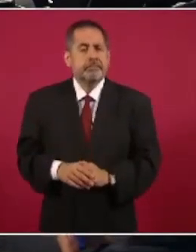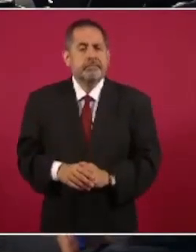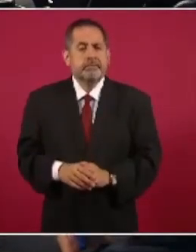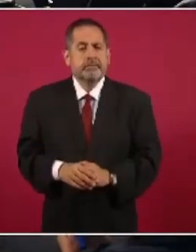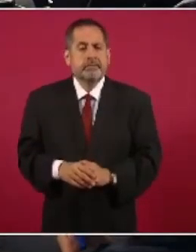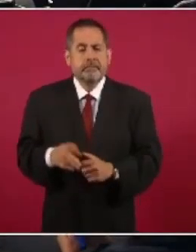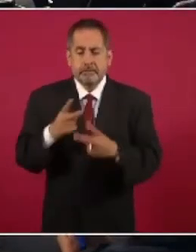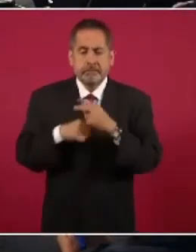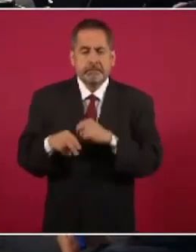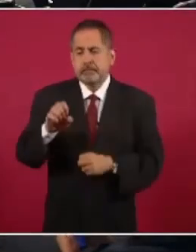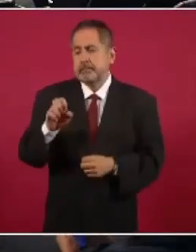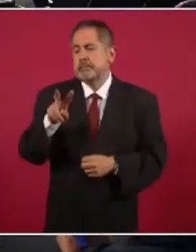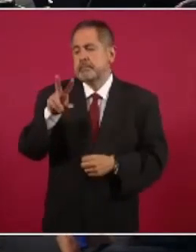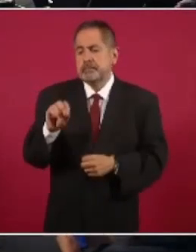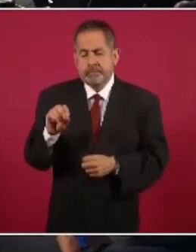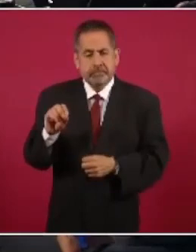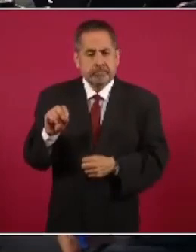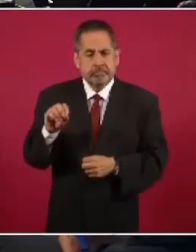Viene Evo